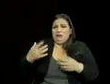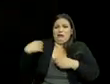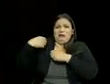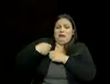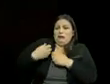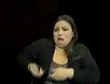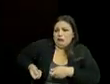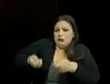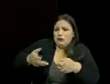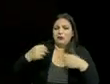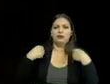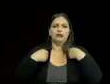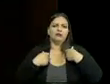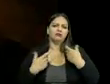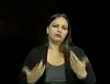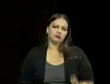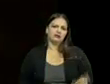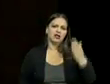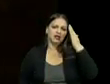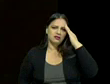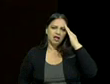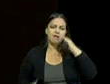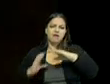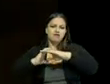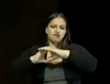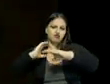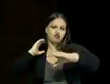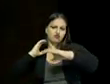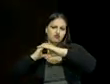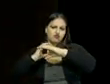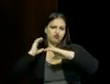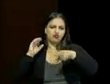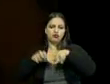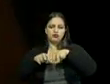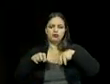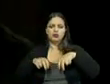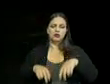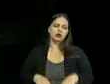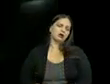durmiendo, exacto, en este caso, para ir descansando. Mira qué pesadilla despertar. Mírate tú. Así es.